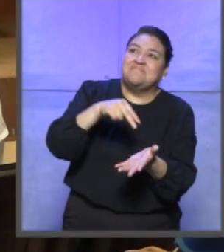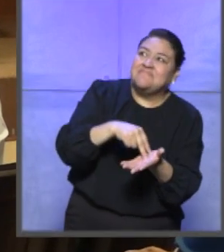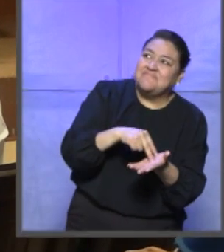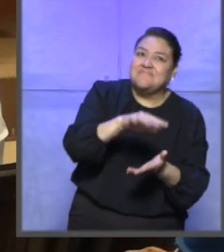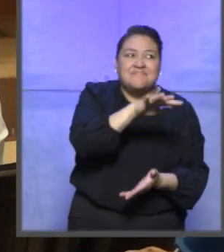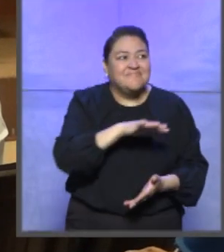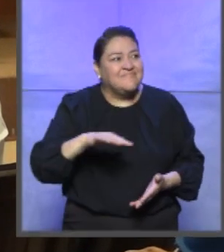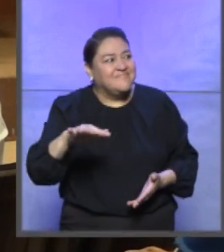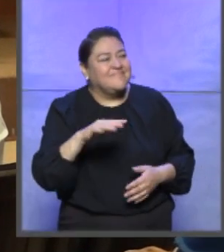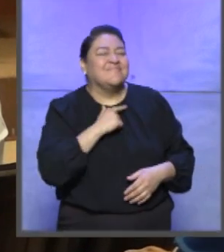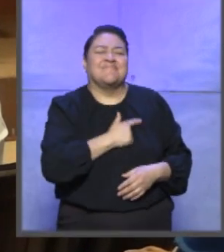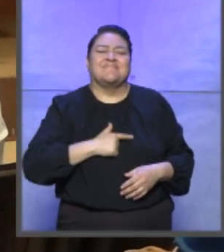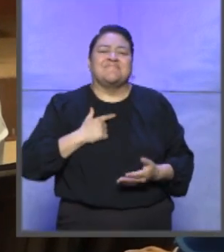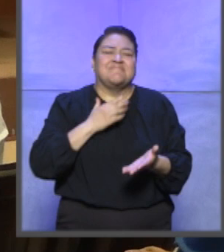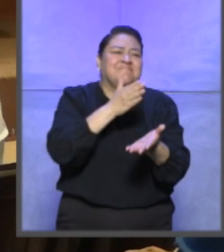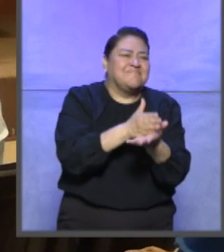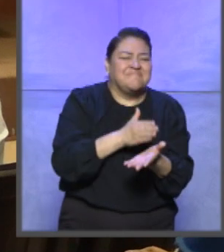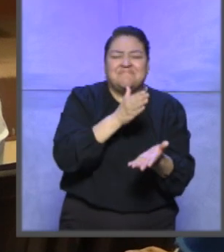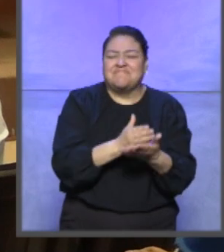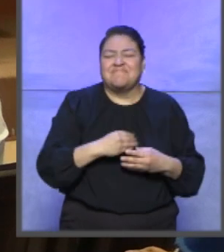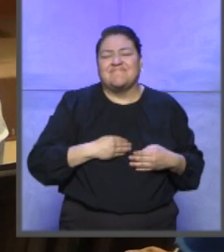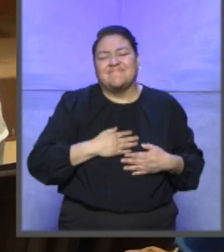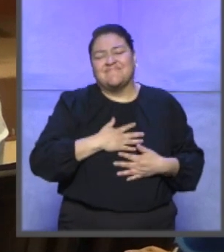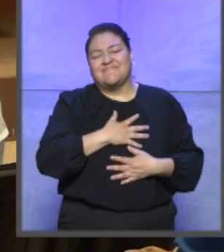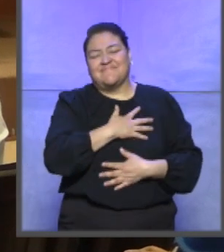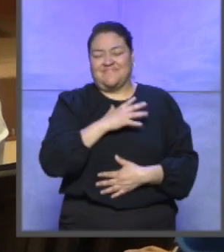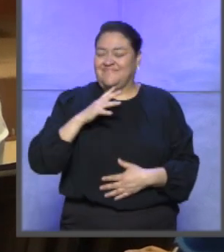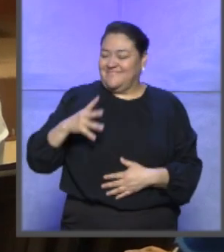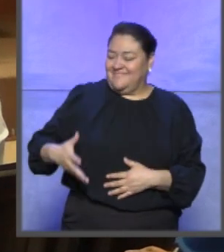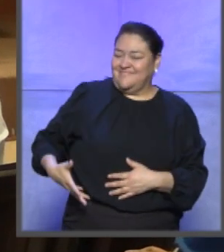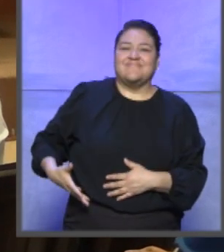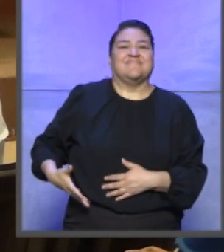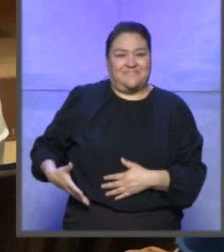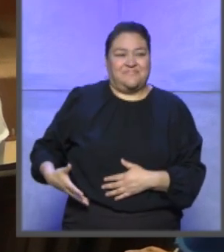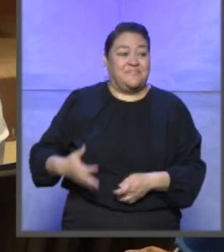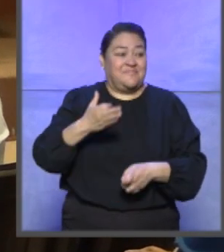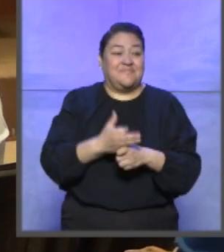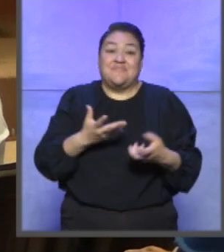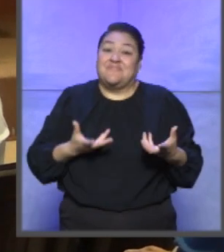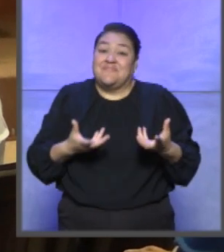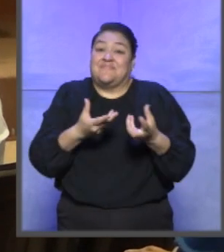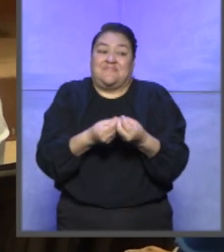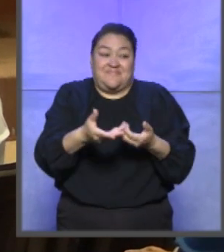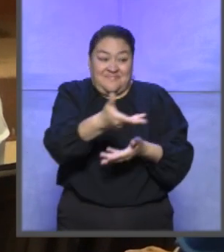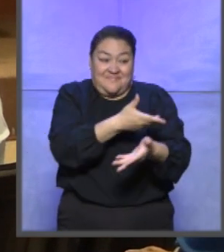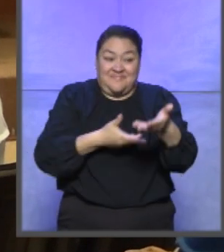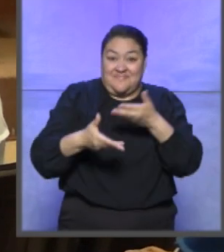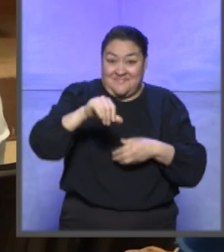regresar a esta mi división siempre me llena de orgullo. Y qué mejor estar